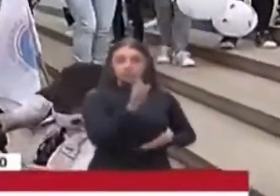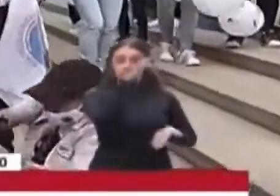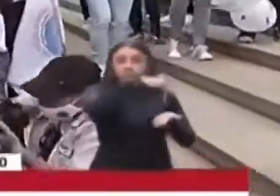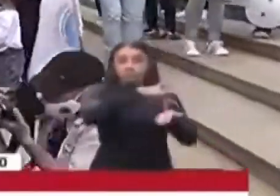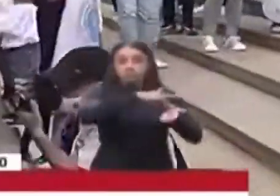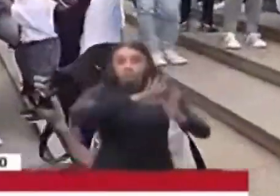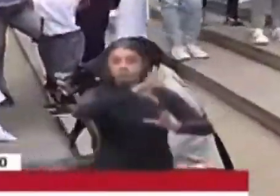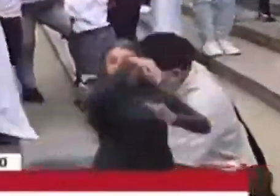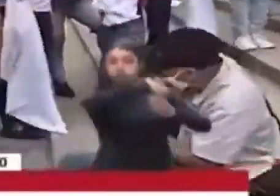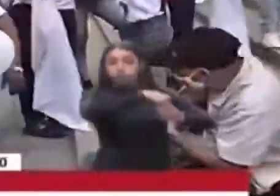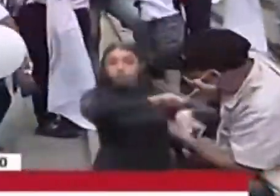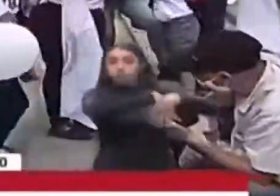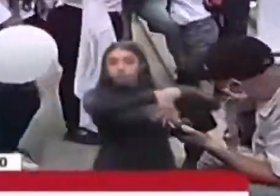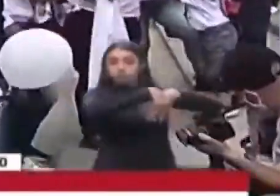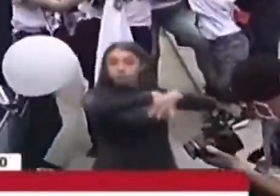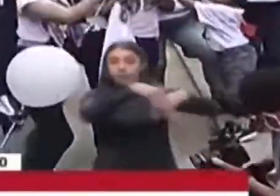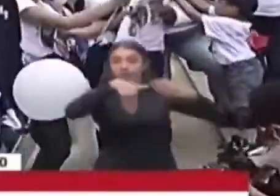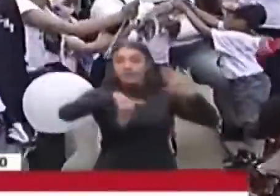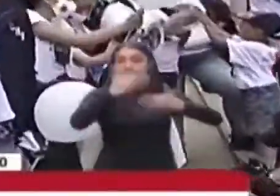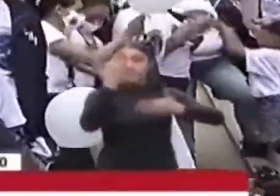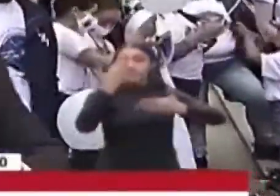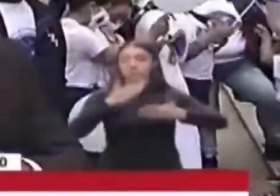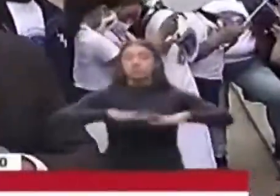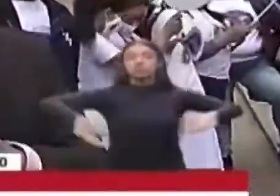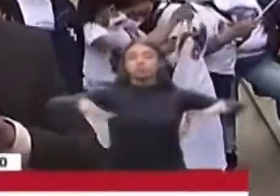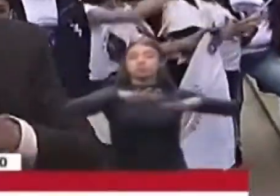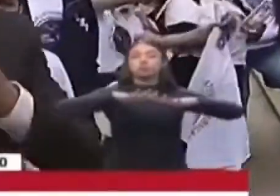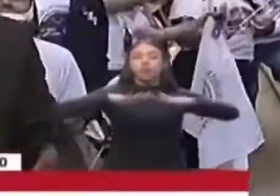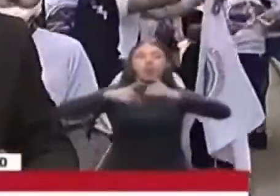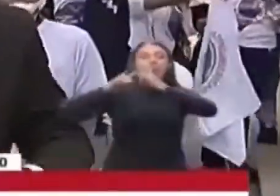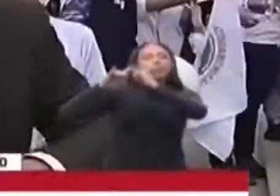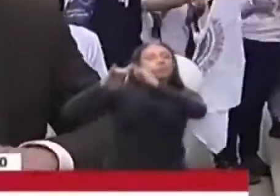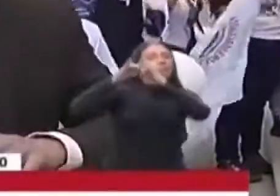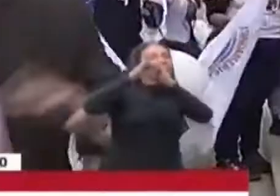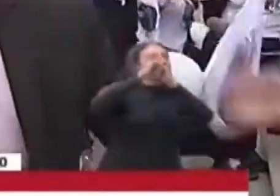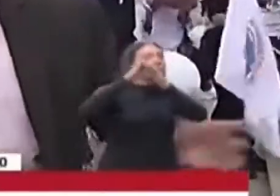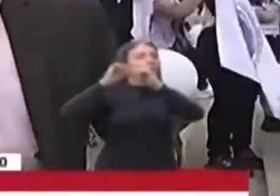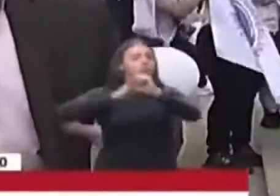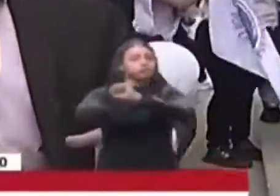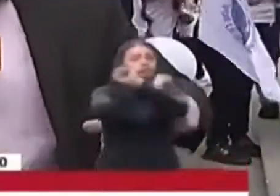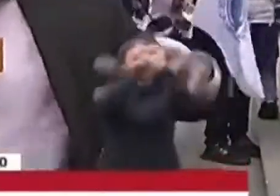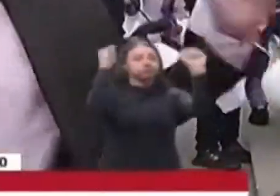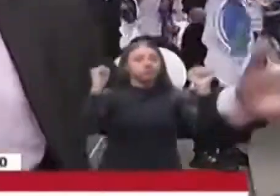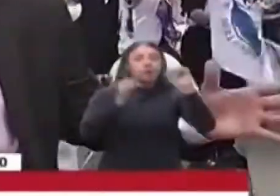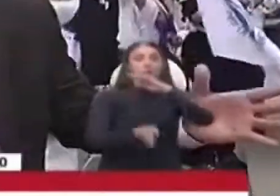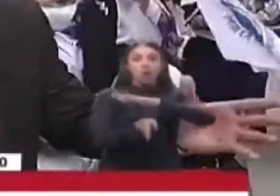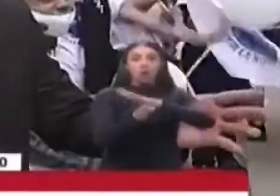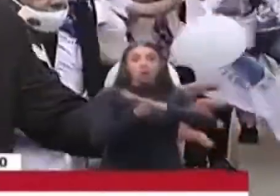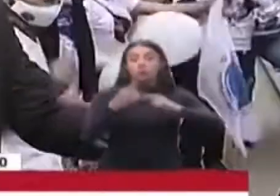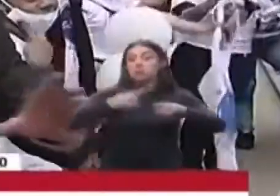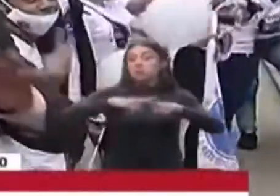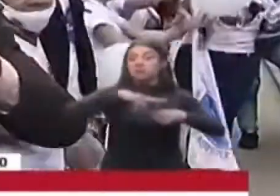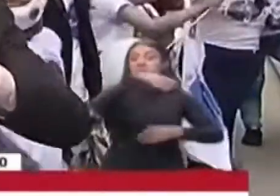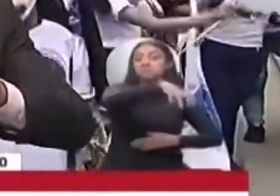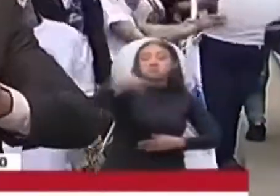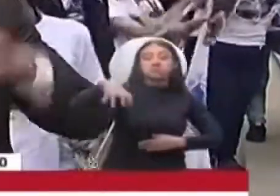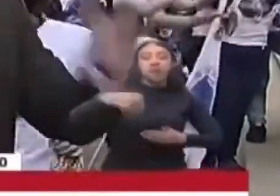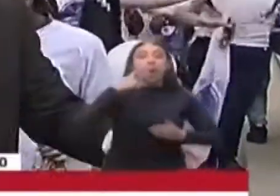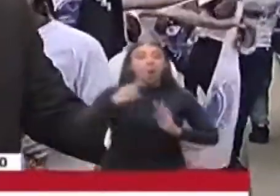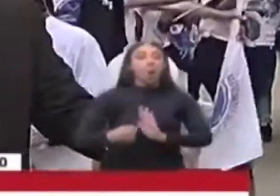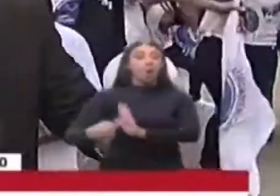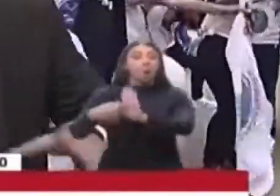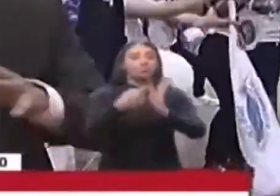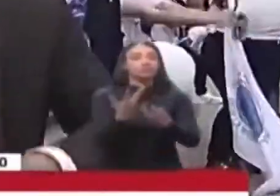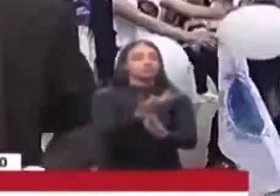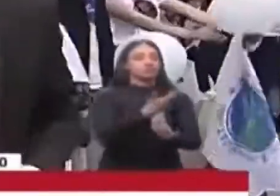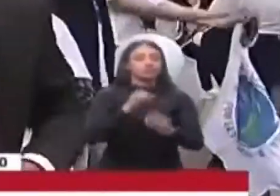parte de esta movilización que inició en el planetario a las 10 de la mañana. Ellos van a continuar con diferentes expresiones artísticas